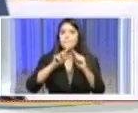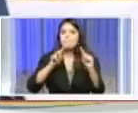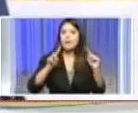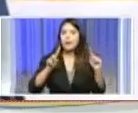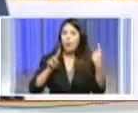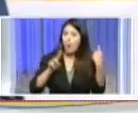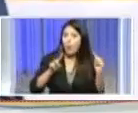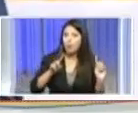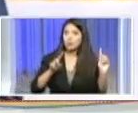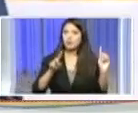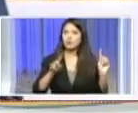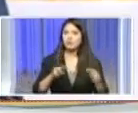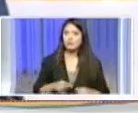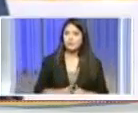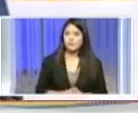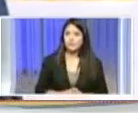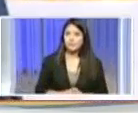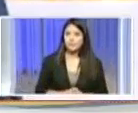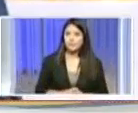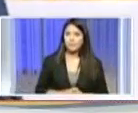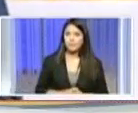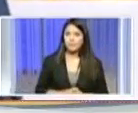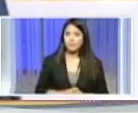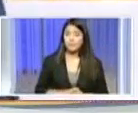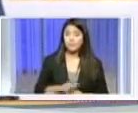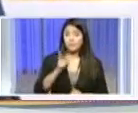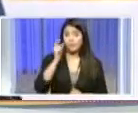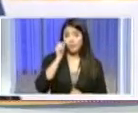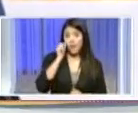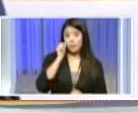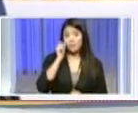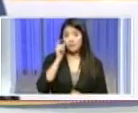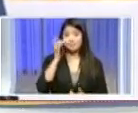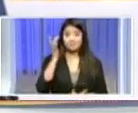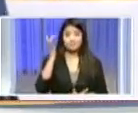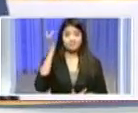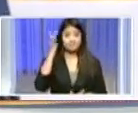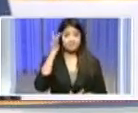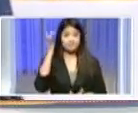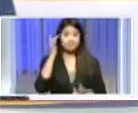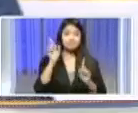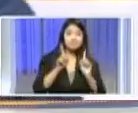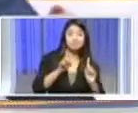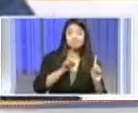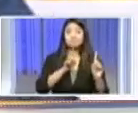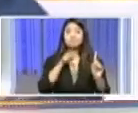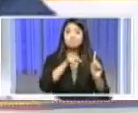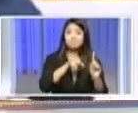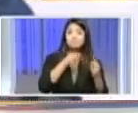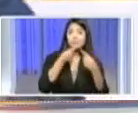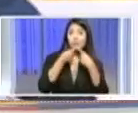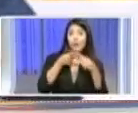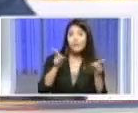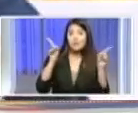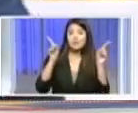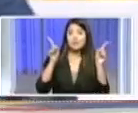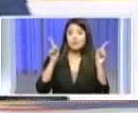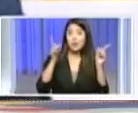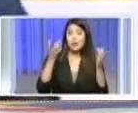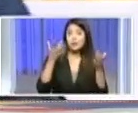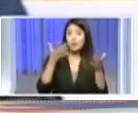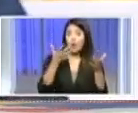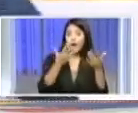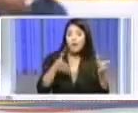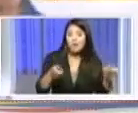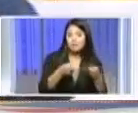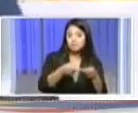va el peeling del BMW, va ofreciendo y activando